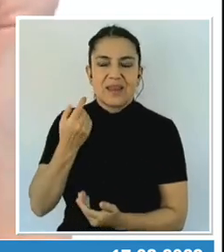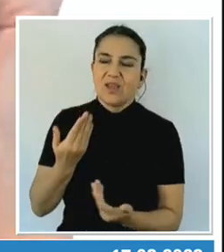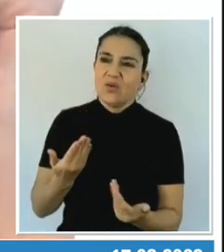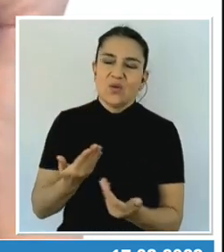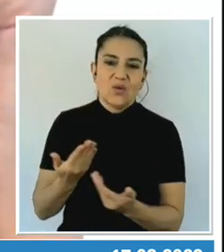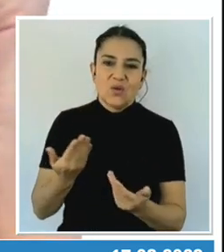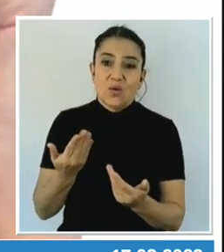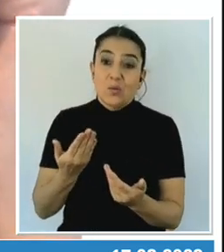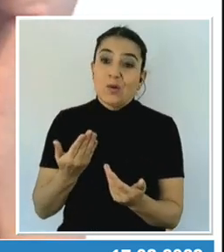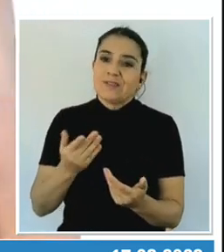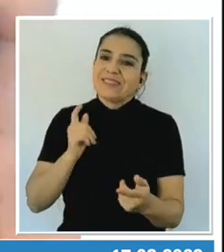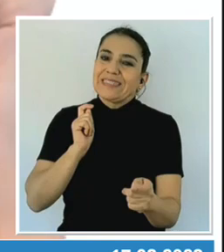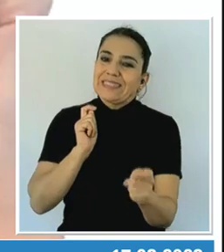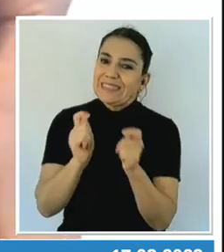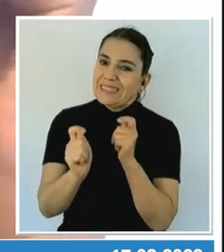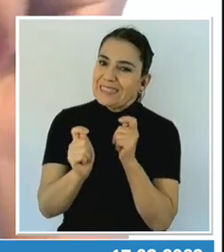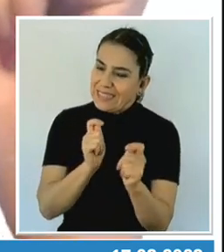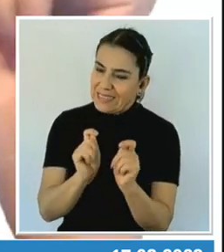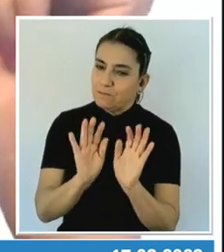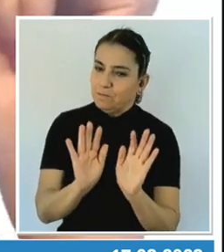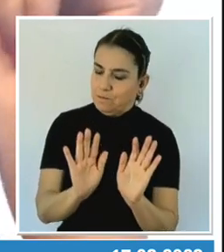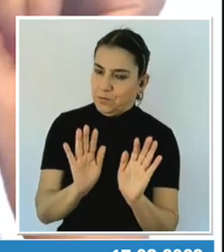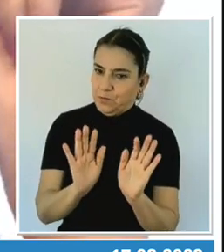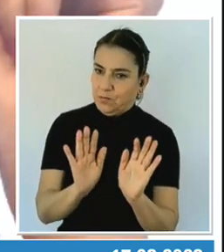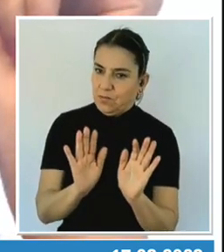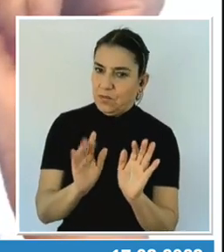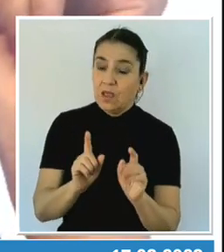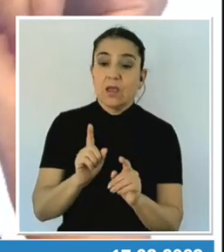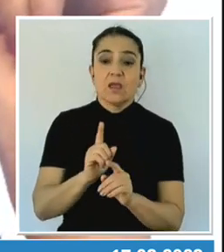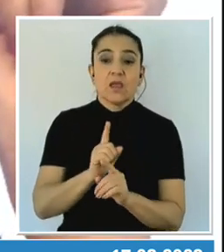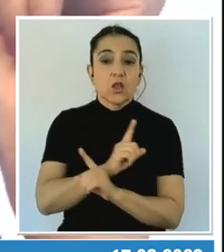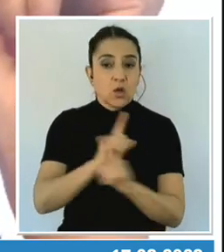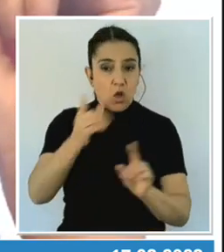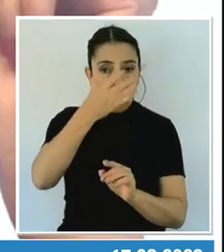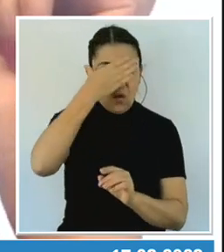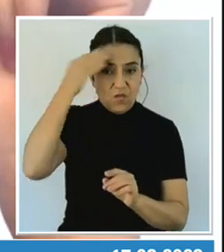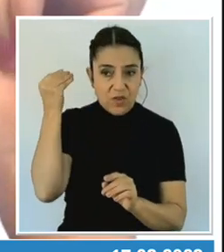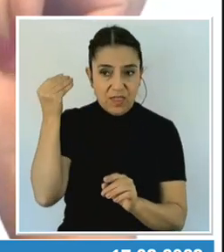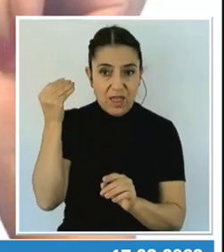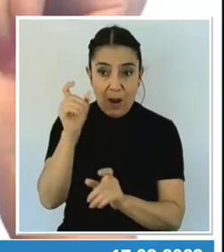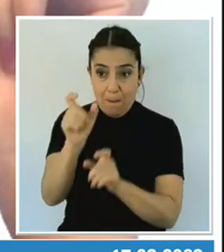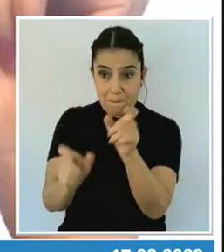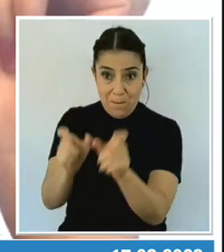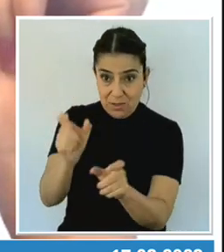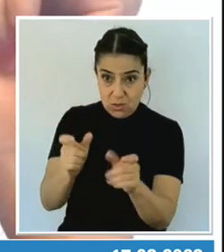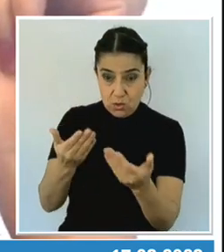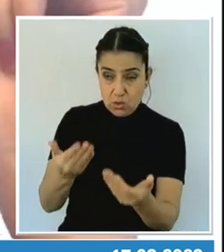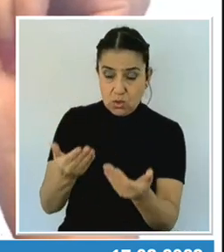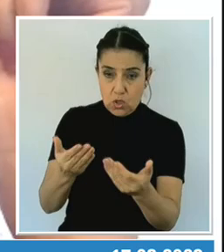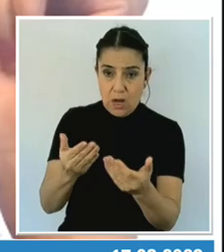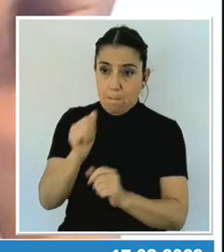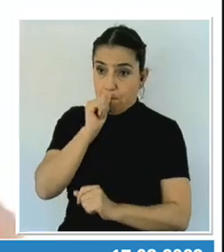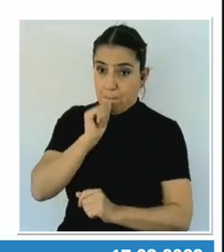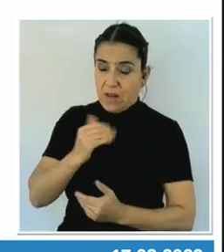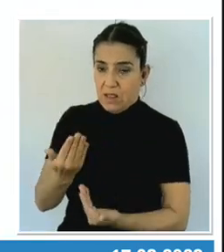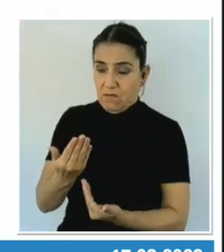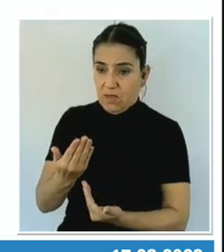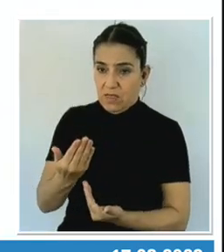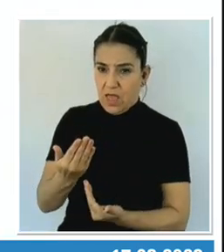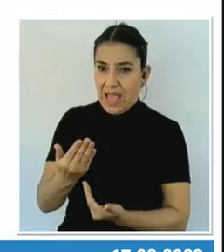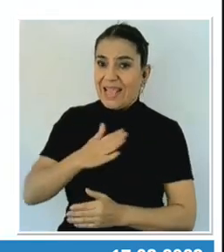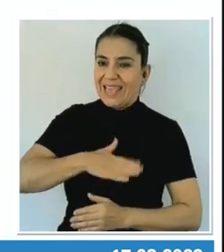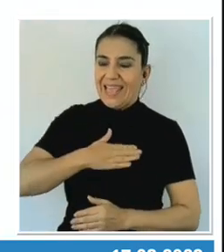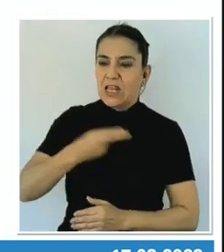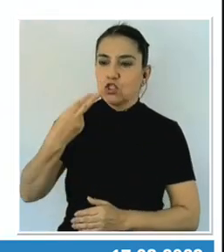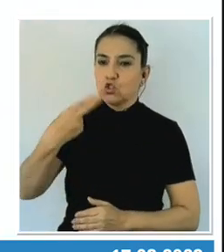riesgosa. No hay que perder de vista que los particulares persiguen legítimamente su propio beneficio y no